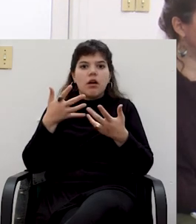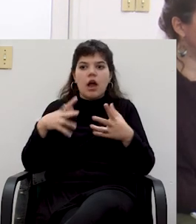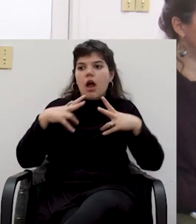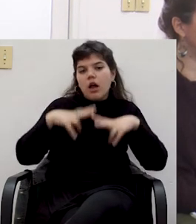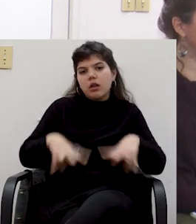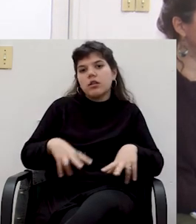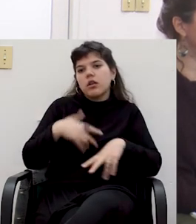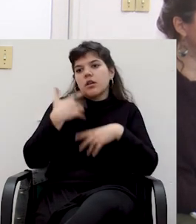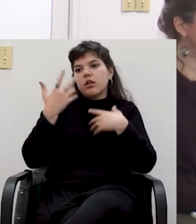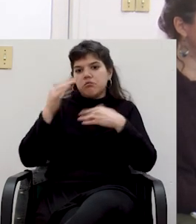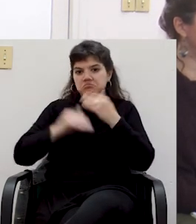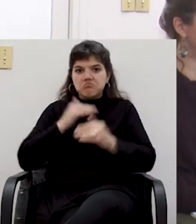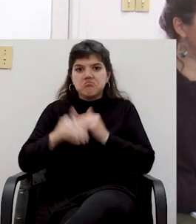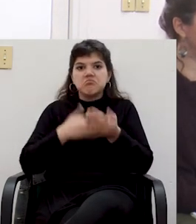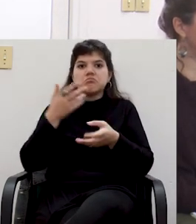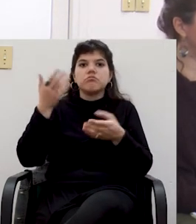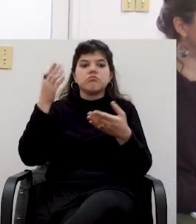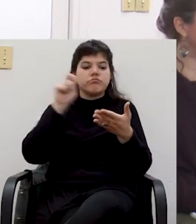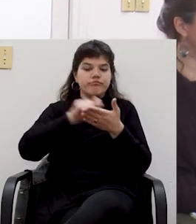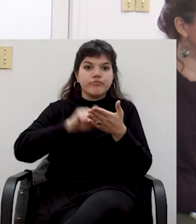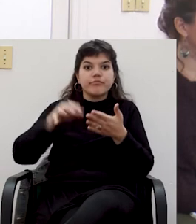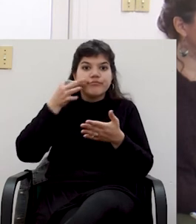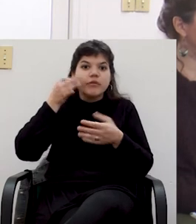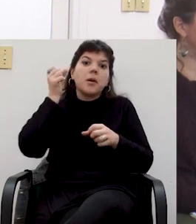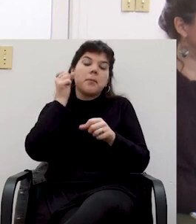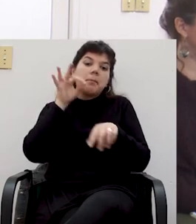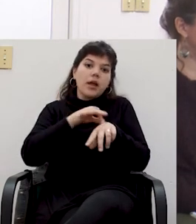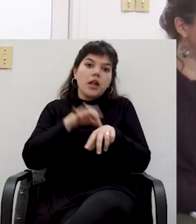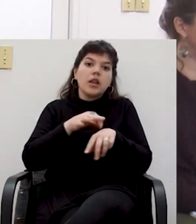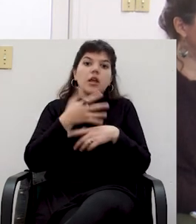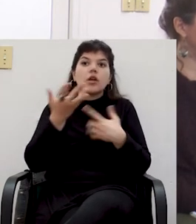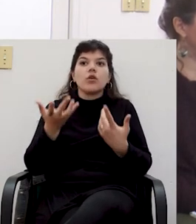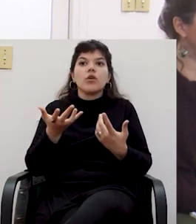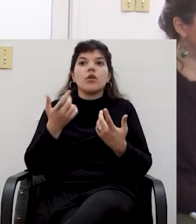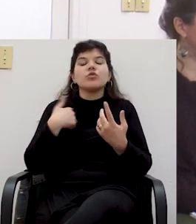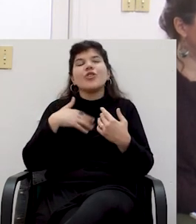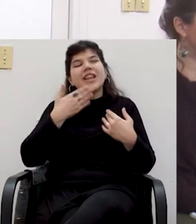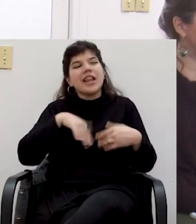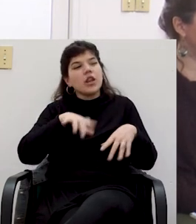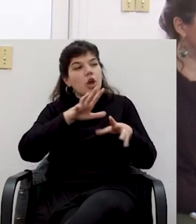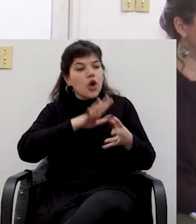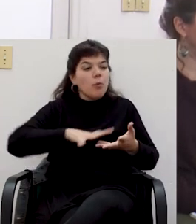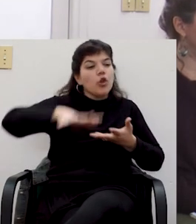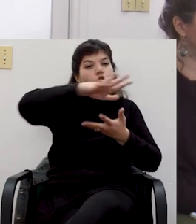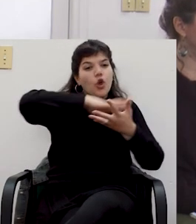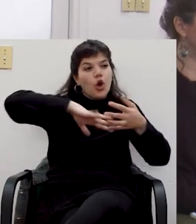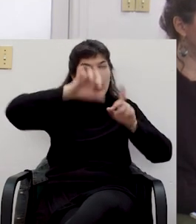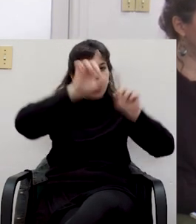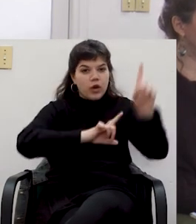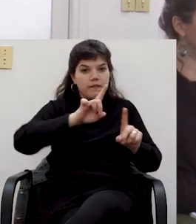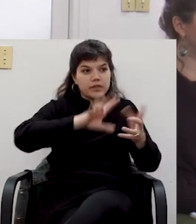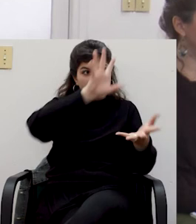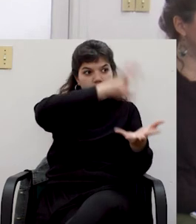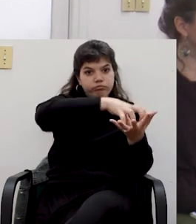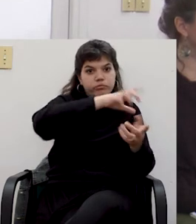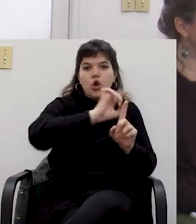aptitudes funcionales, las certificaciones médicas. Entendemos que la UDELAR toda, y esto no es solo un problema de